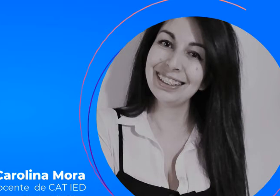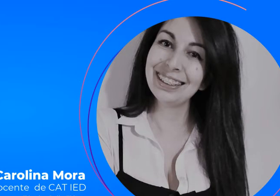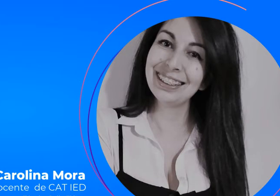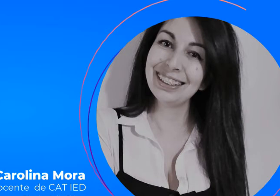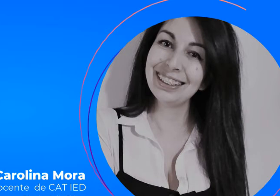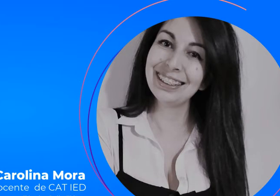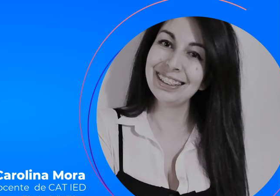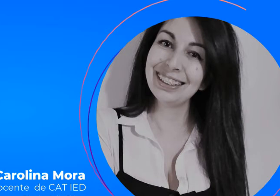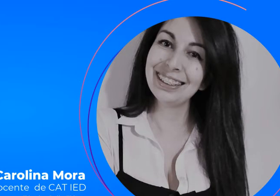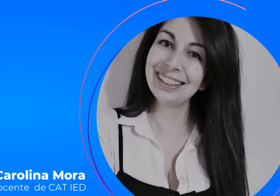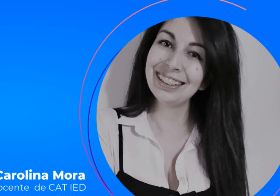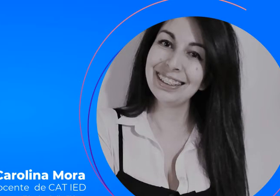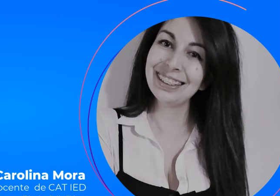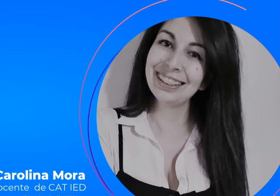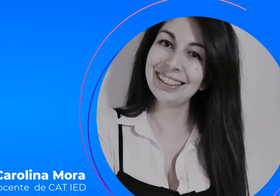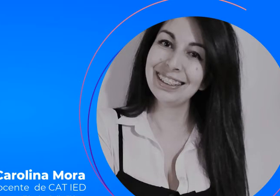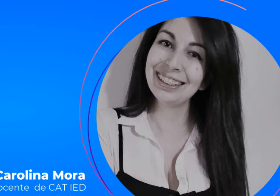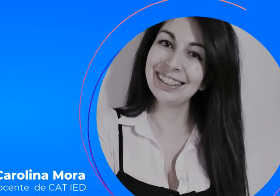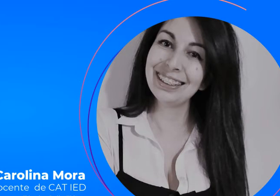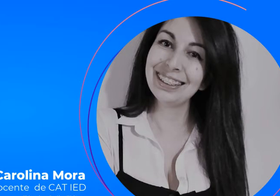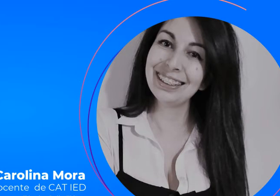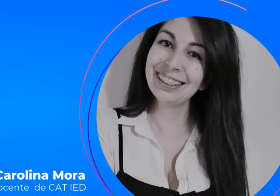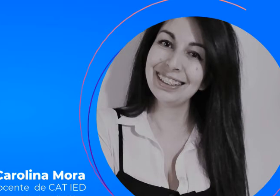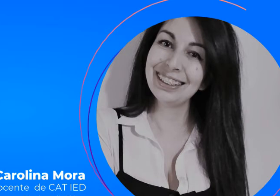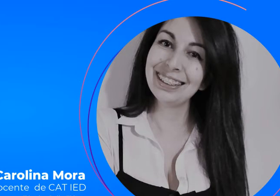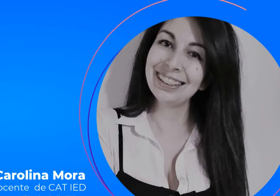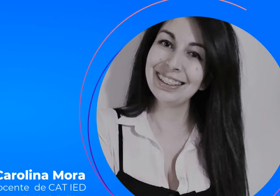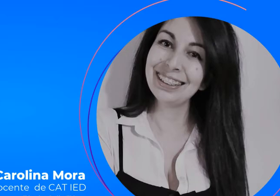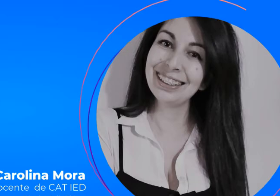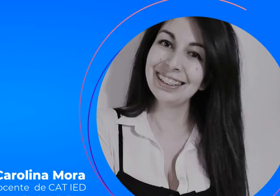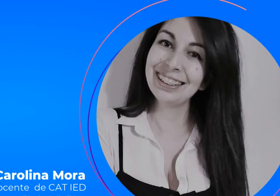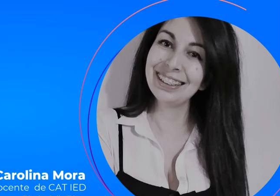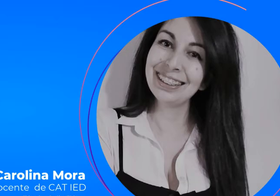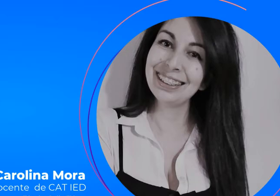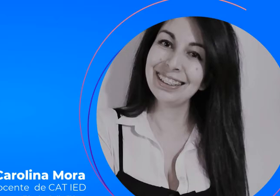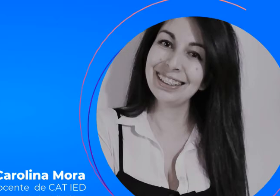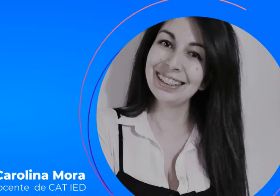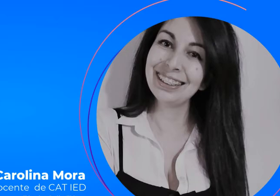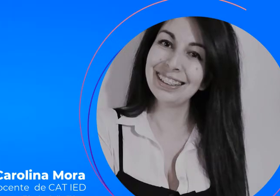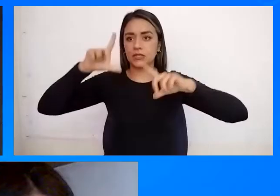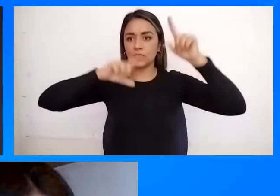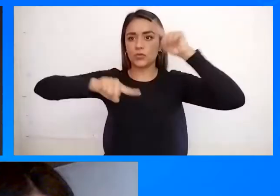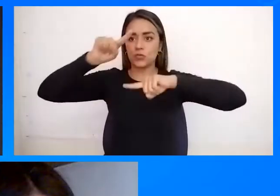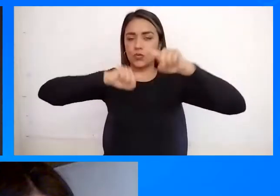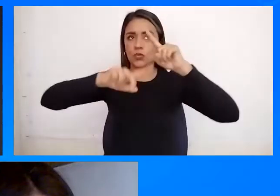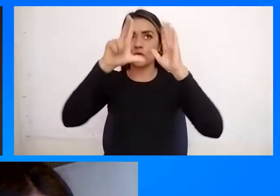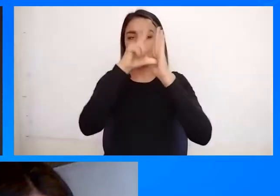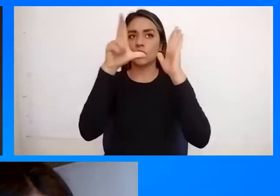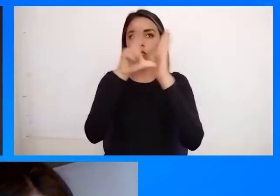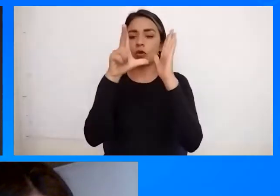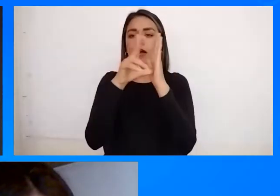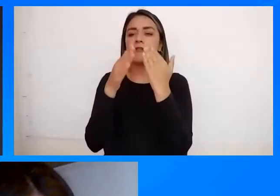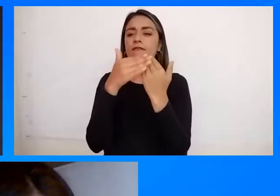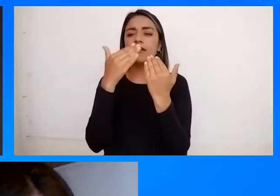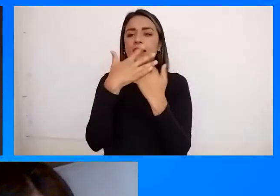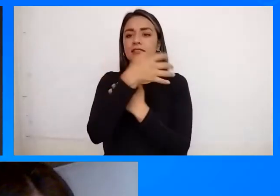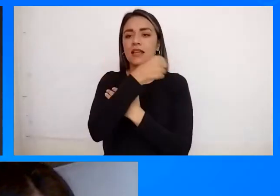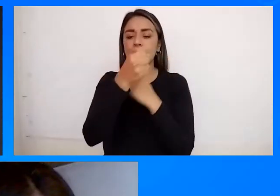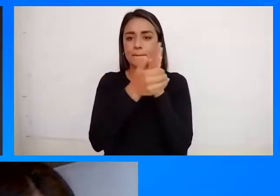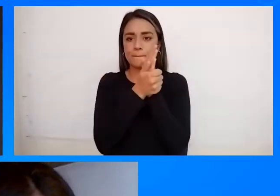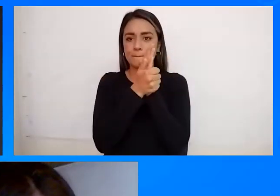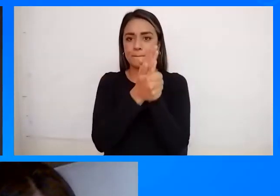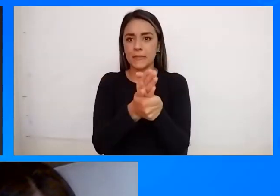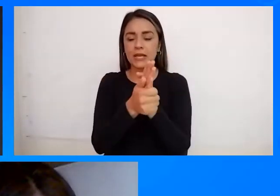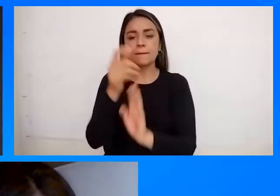Popular del César Del César, perdón Profesional en administración turística y hotelera Facilitadora en metodología del